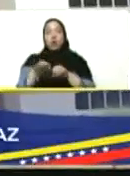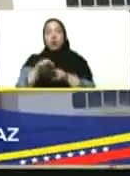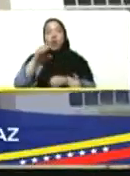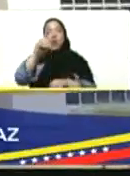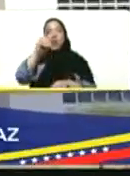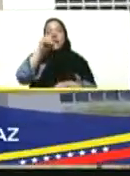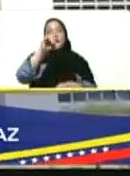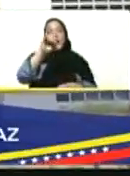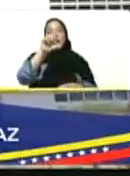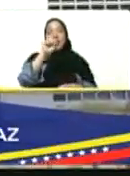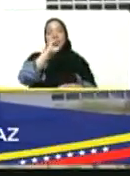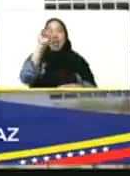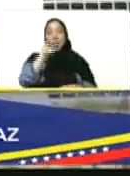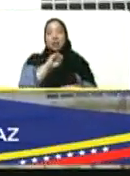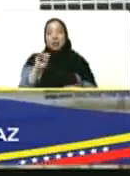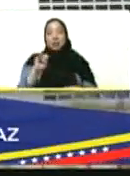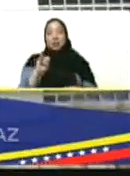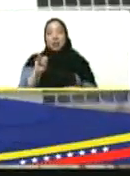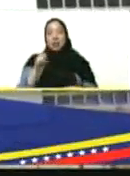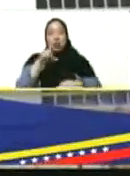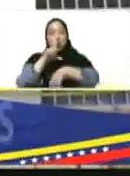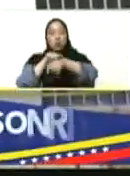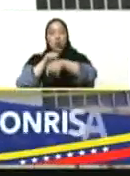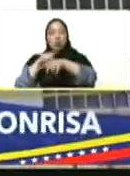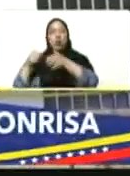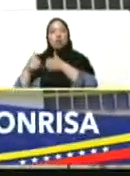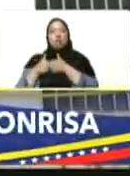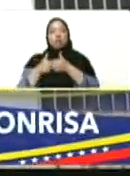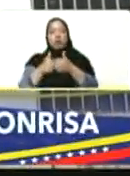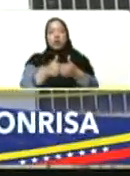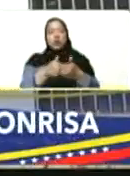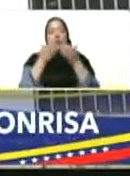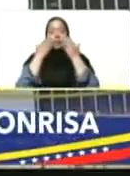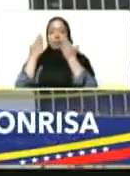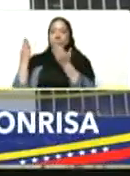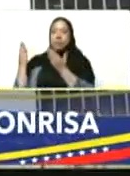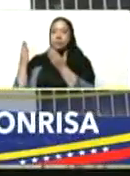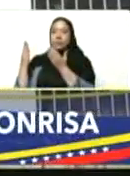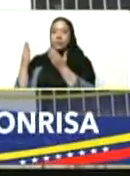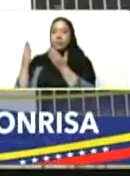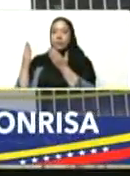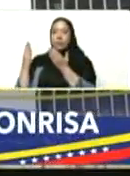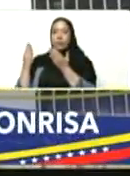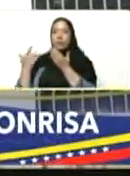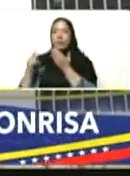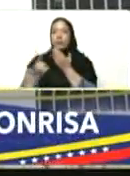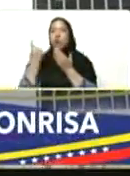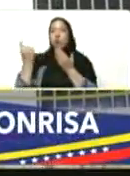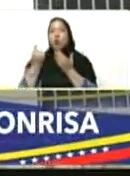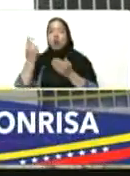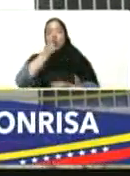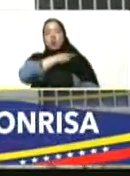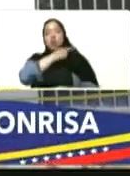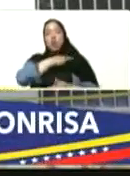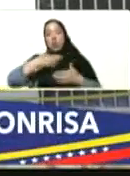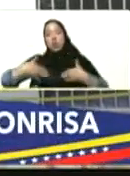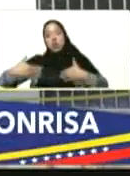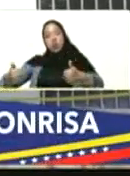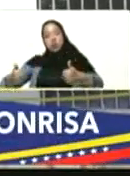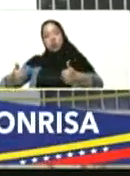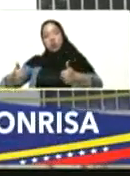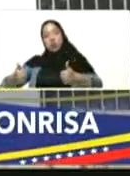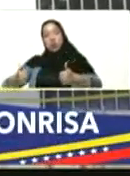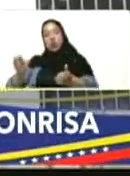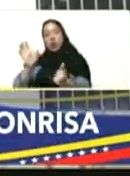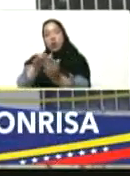Me acompaña el doctor Santiago Gómez, autoridad única de salud en esta región